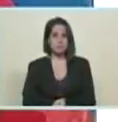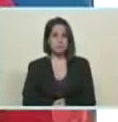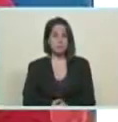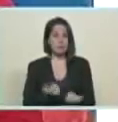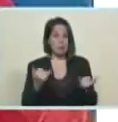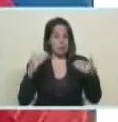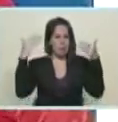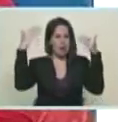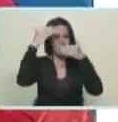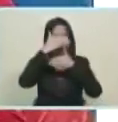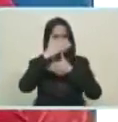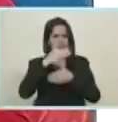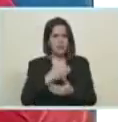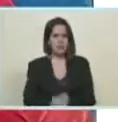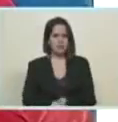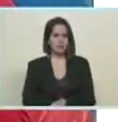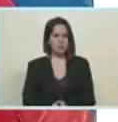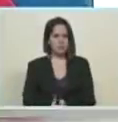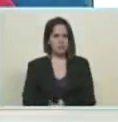Mafias,